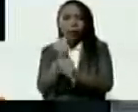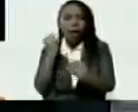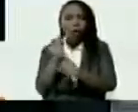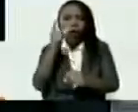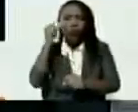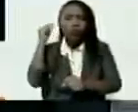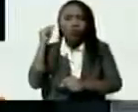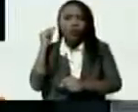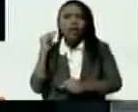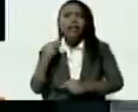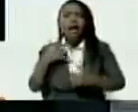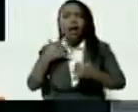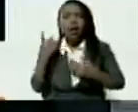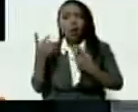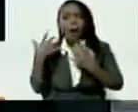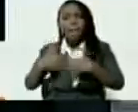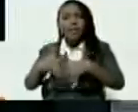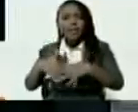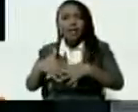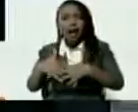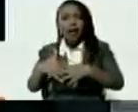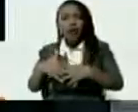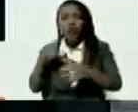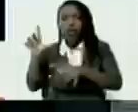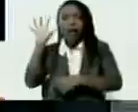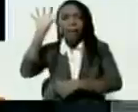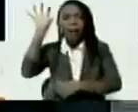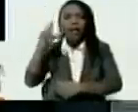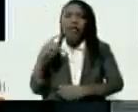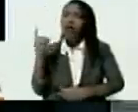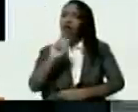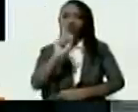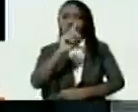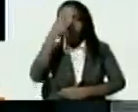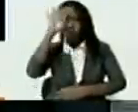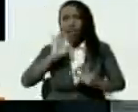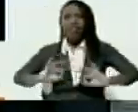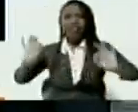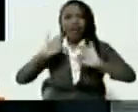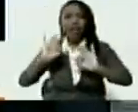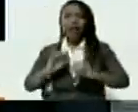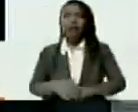trabajadoras y a los empresarios y empresas del país. No tengan ninguna duda.